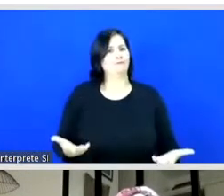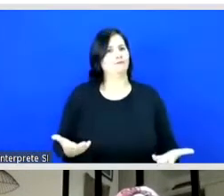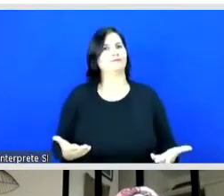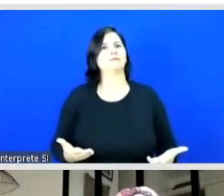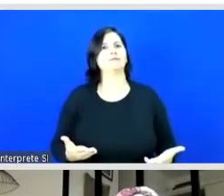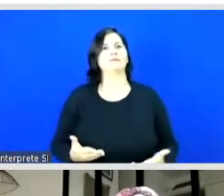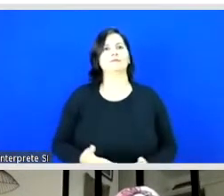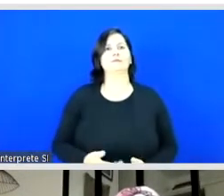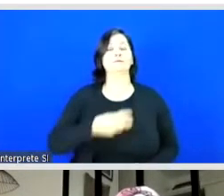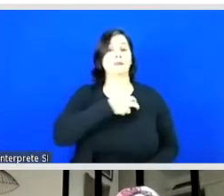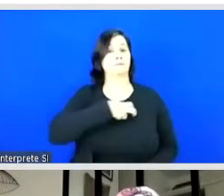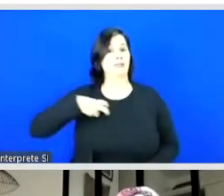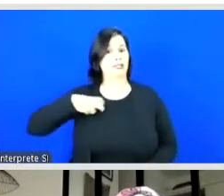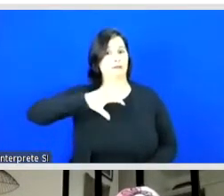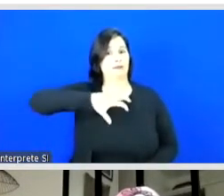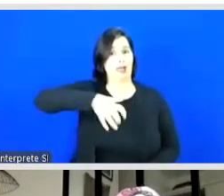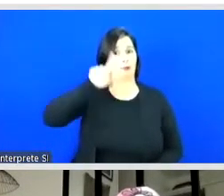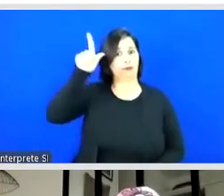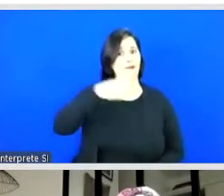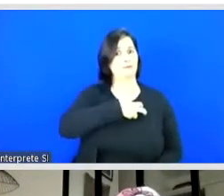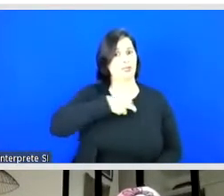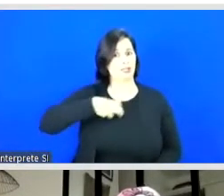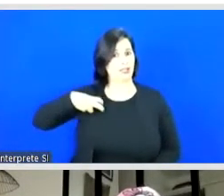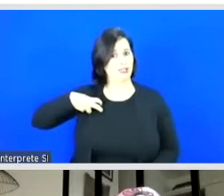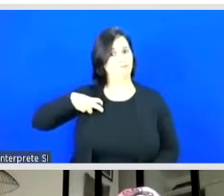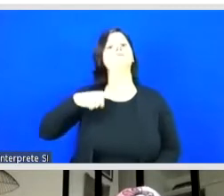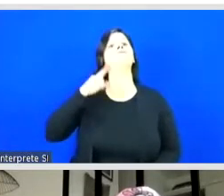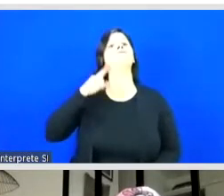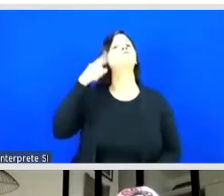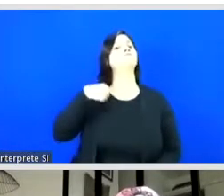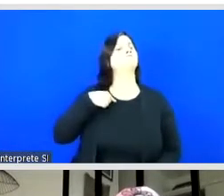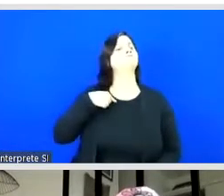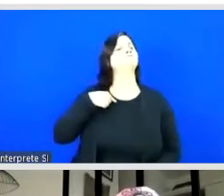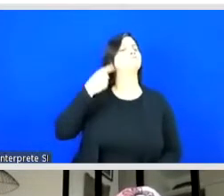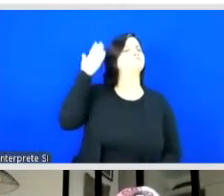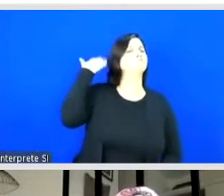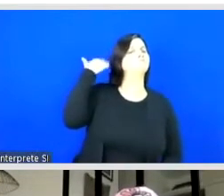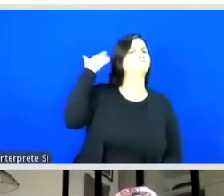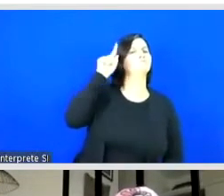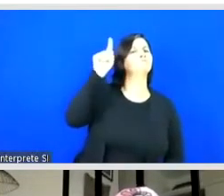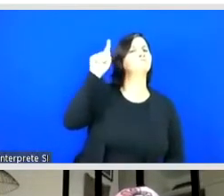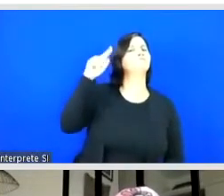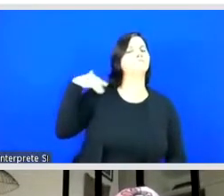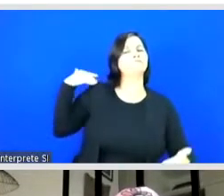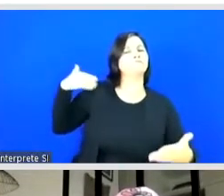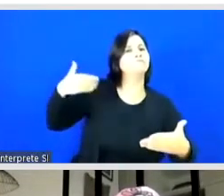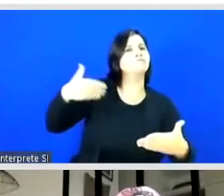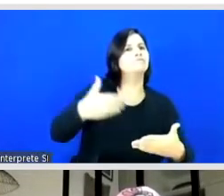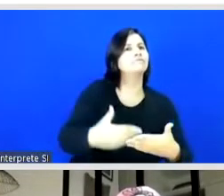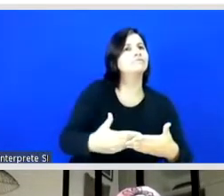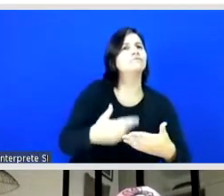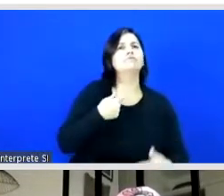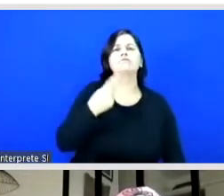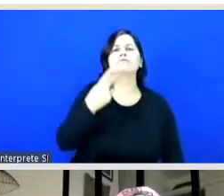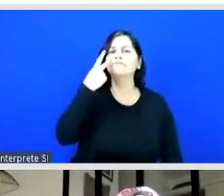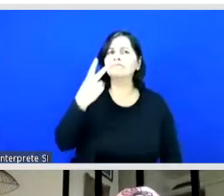1995. Y desde entonces lo que hemos visto son avances importantes de política pública que